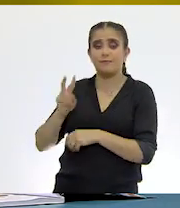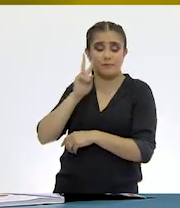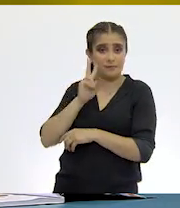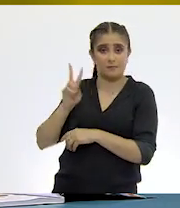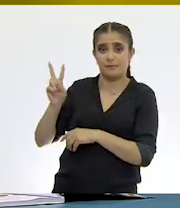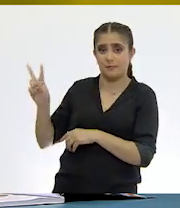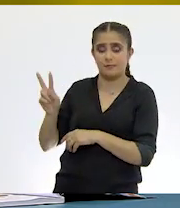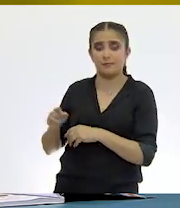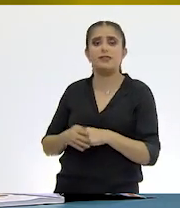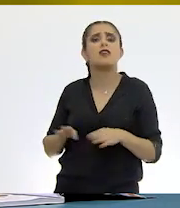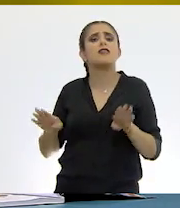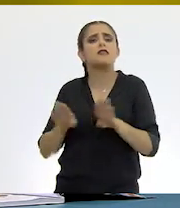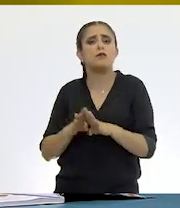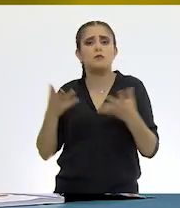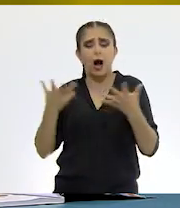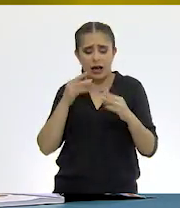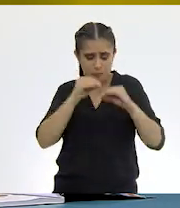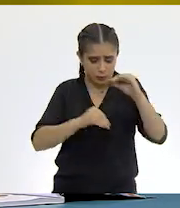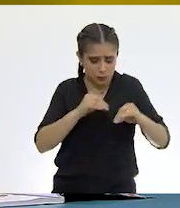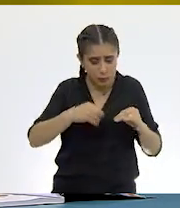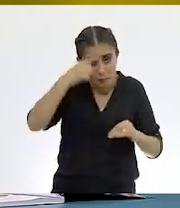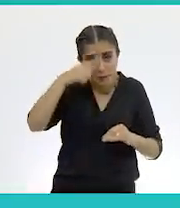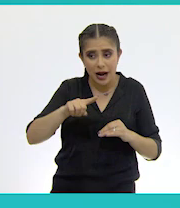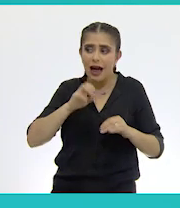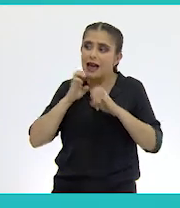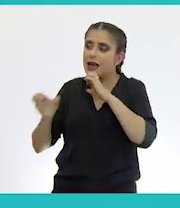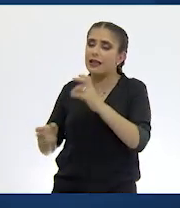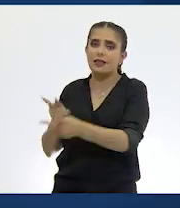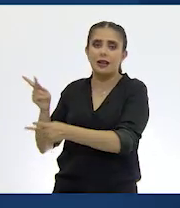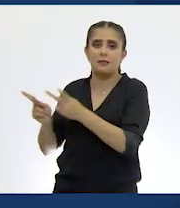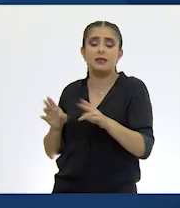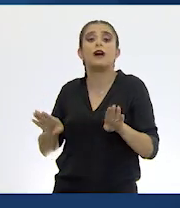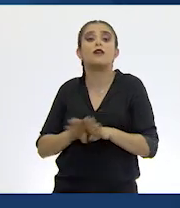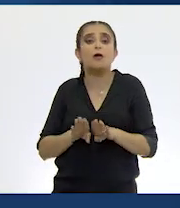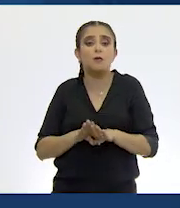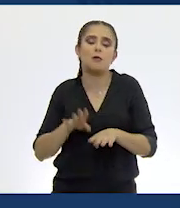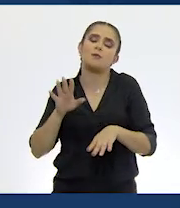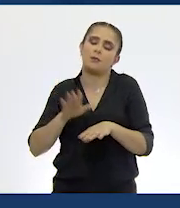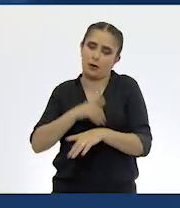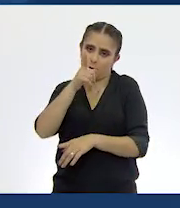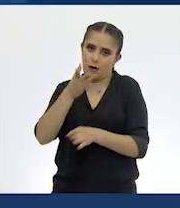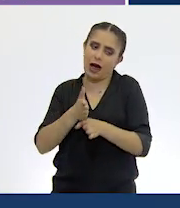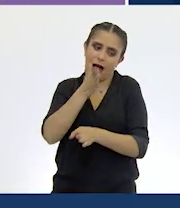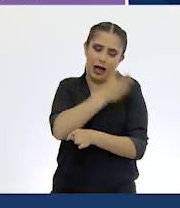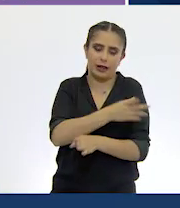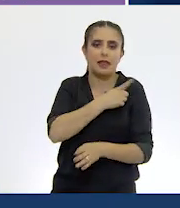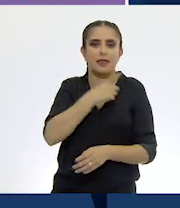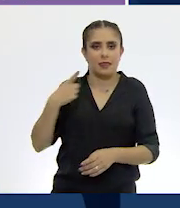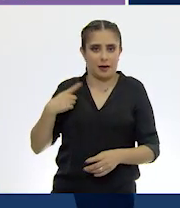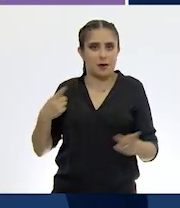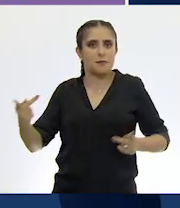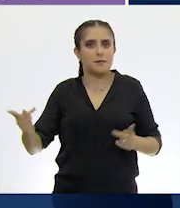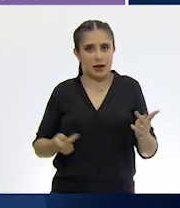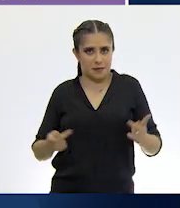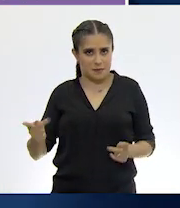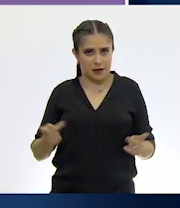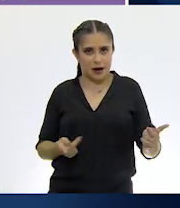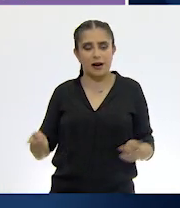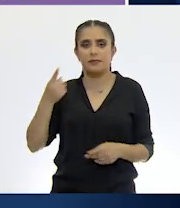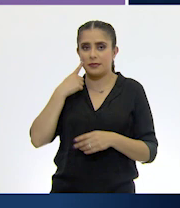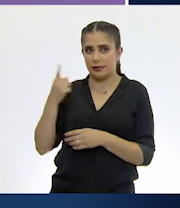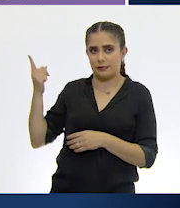a ver el proceso para realizar la entrevista, porque se tiene que planificar. Entonces, aquí lo